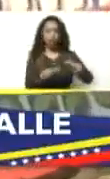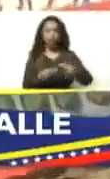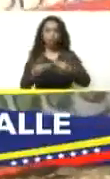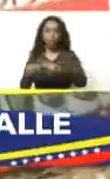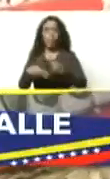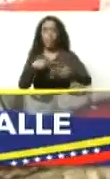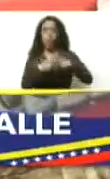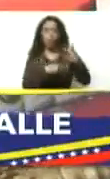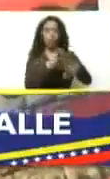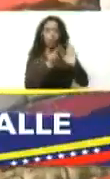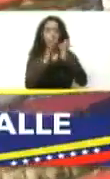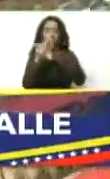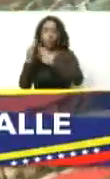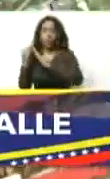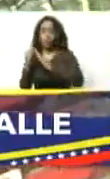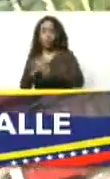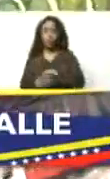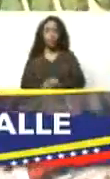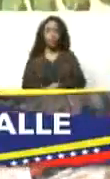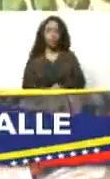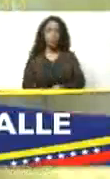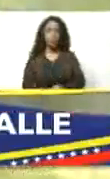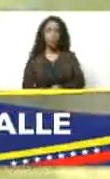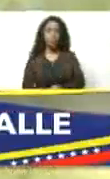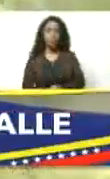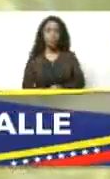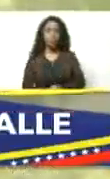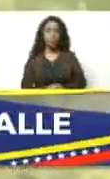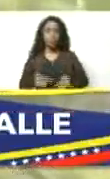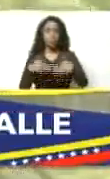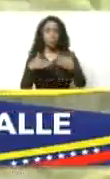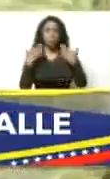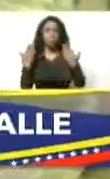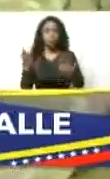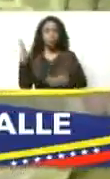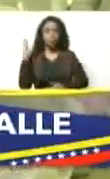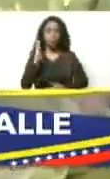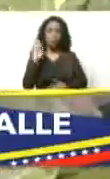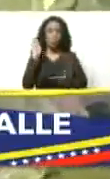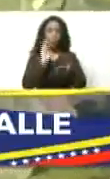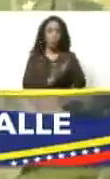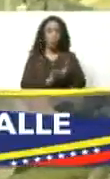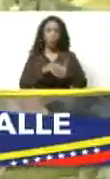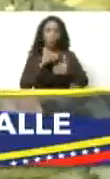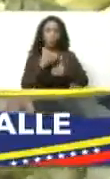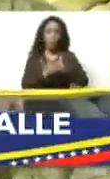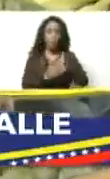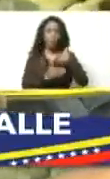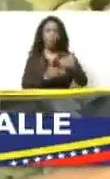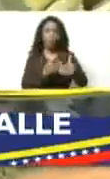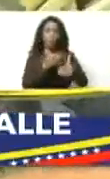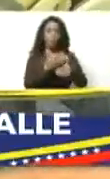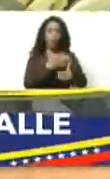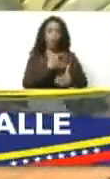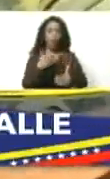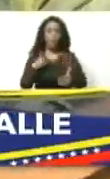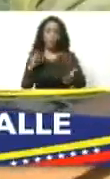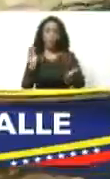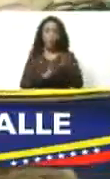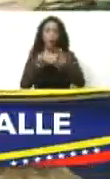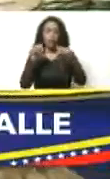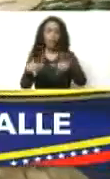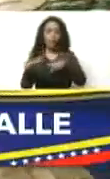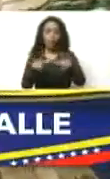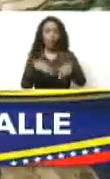producción de comunalización, el cual venimos implementando o queremos implementar desde este